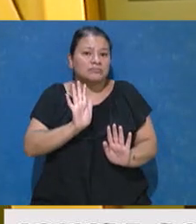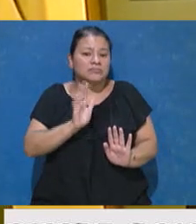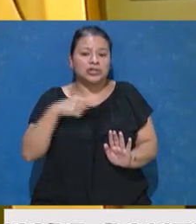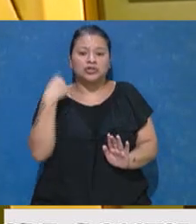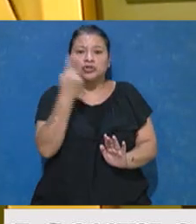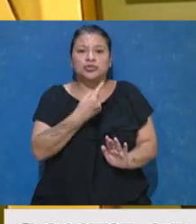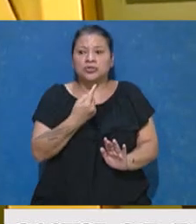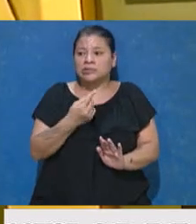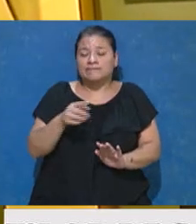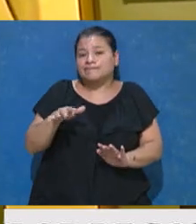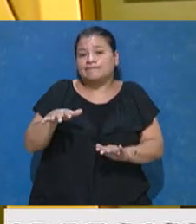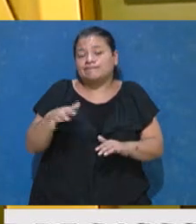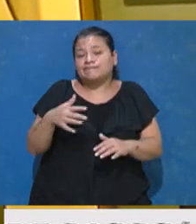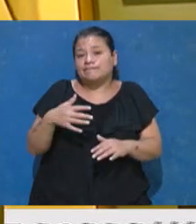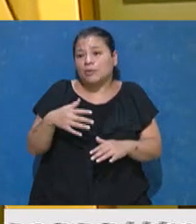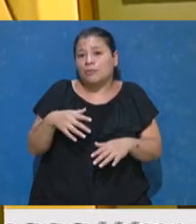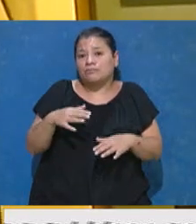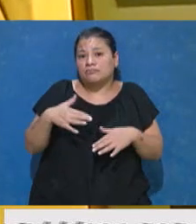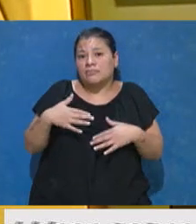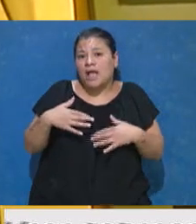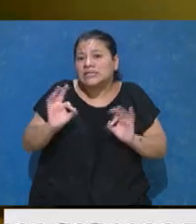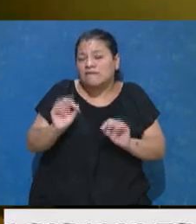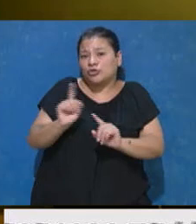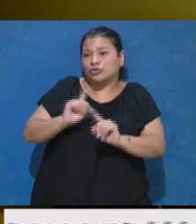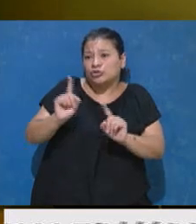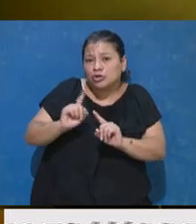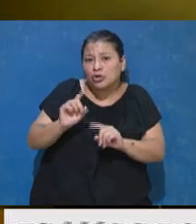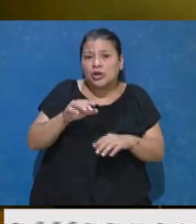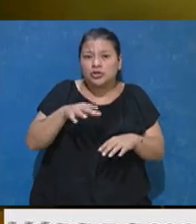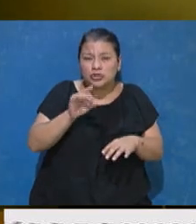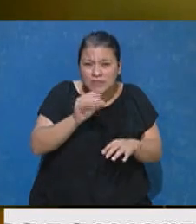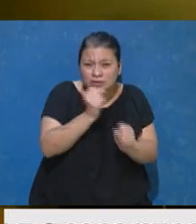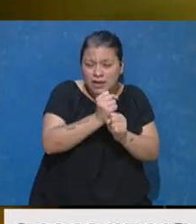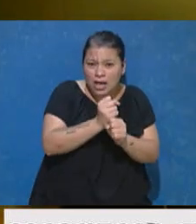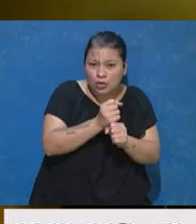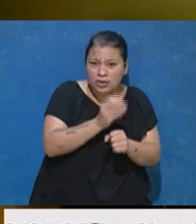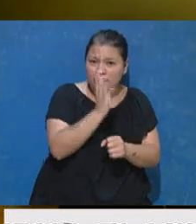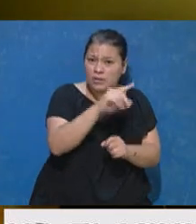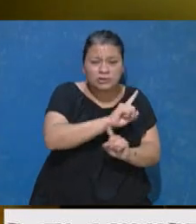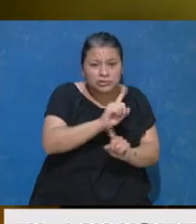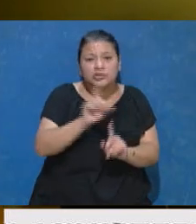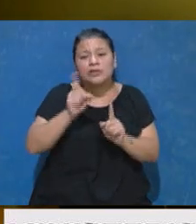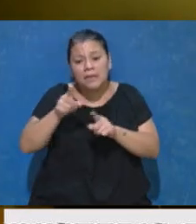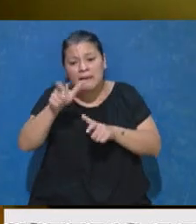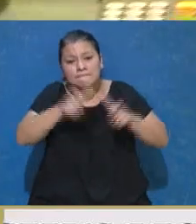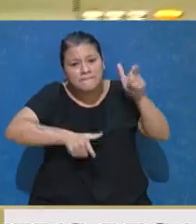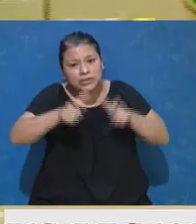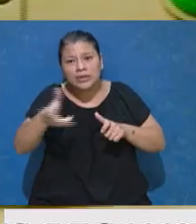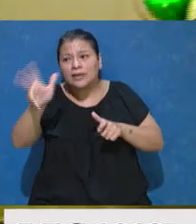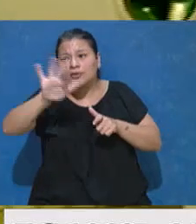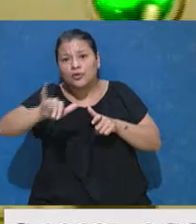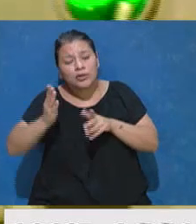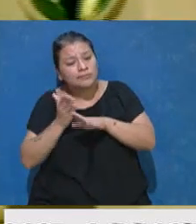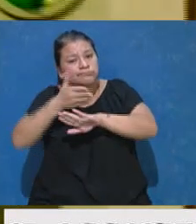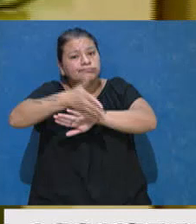de estas situaciones no solamente en los trabajadores bancarios sino del público que que asiste diariamente a